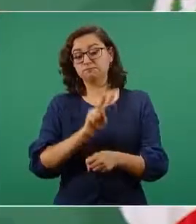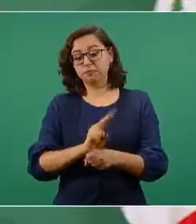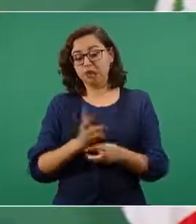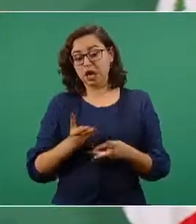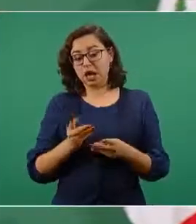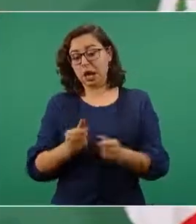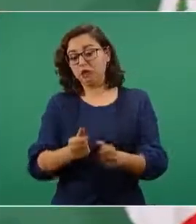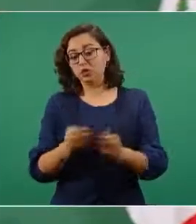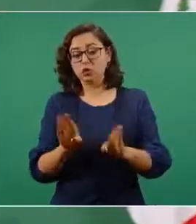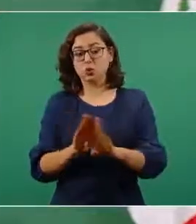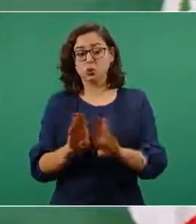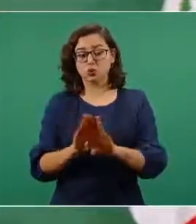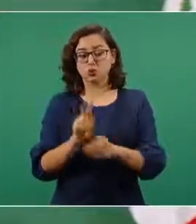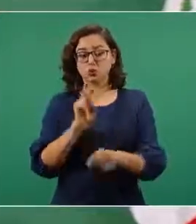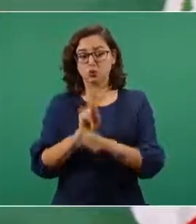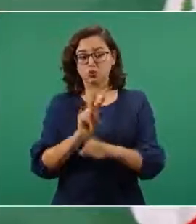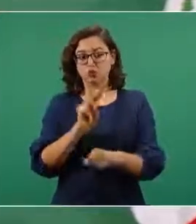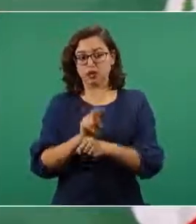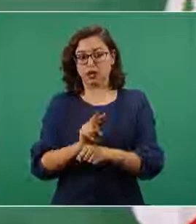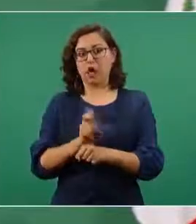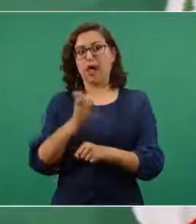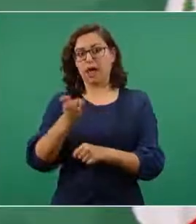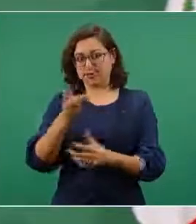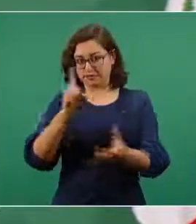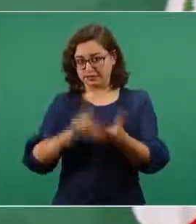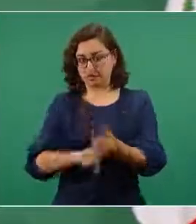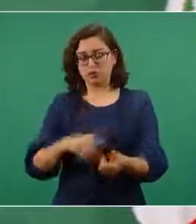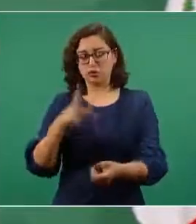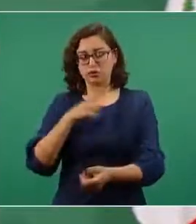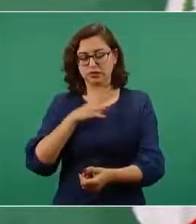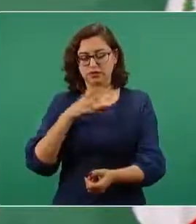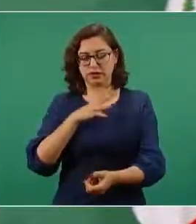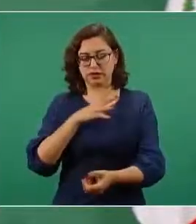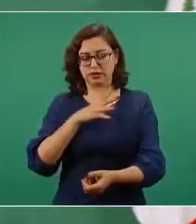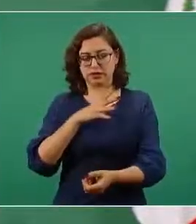su aplicación. Y para eso es